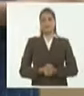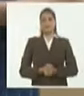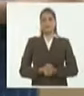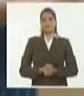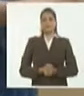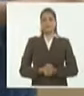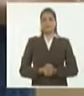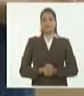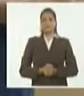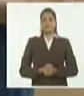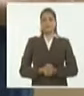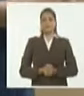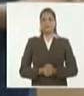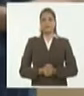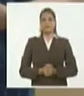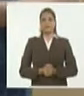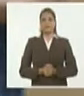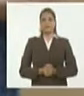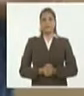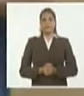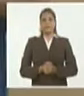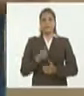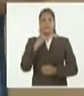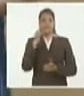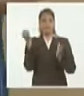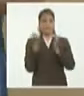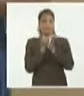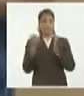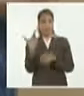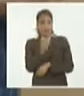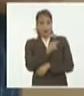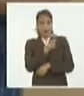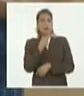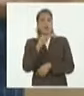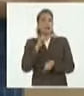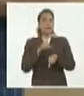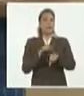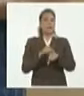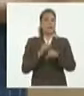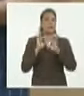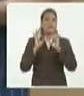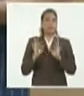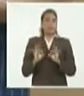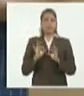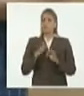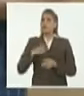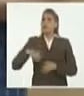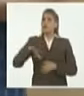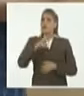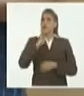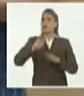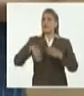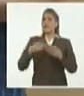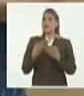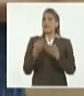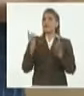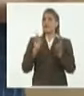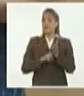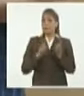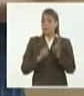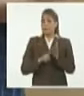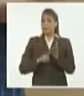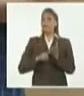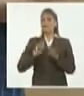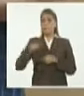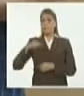precisamente en la víspera de una fecha que los cubanos, como parte de ese concepto que tenemos de familia, celebramos, que es el